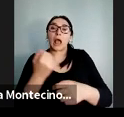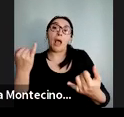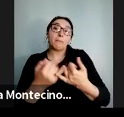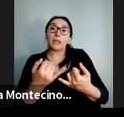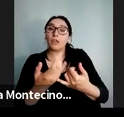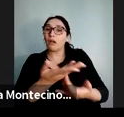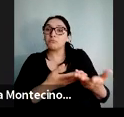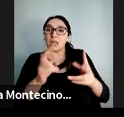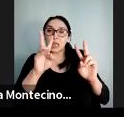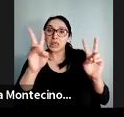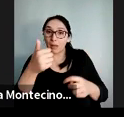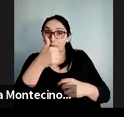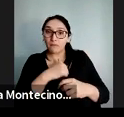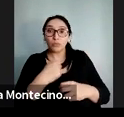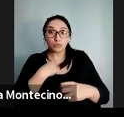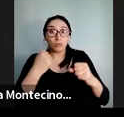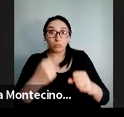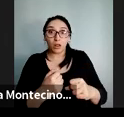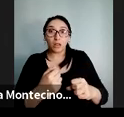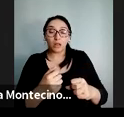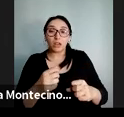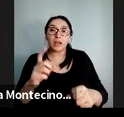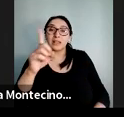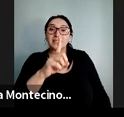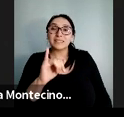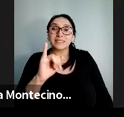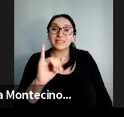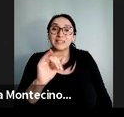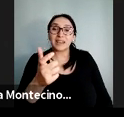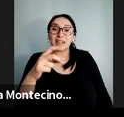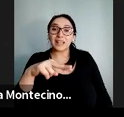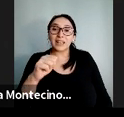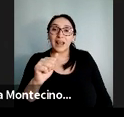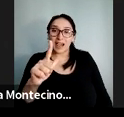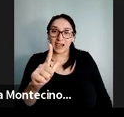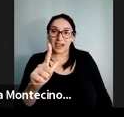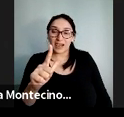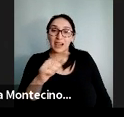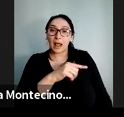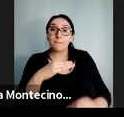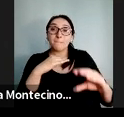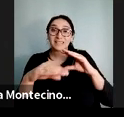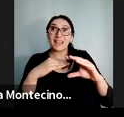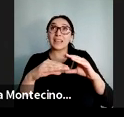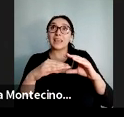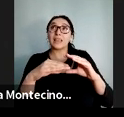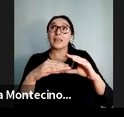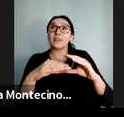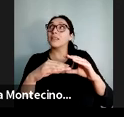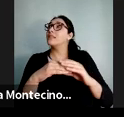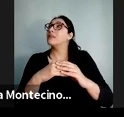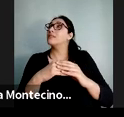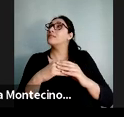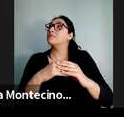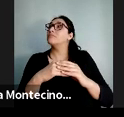temas mucho más privados, utilizo Signal, por ejemplo, que es una aplicación de mensajería cifrada y